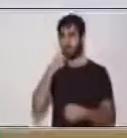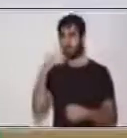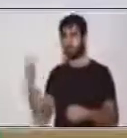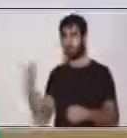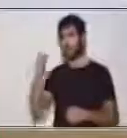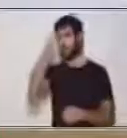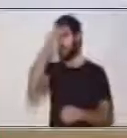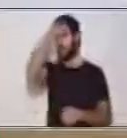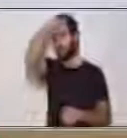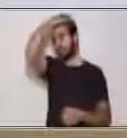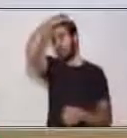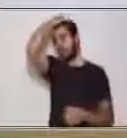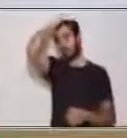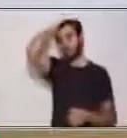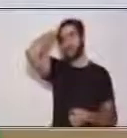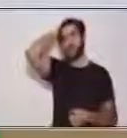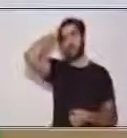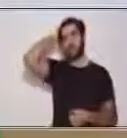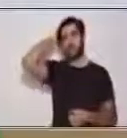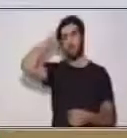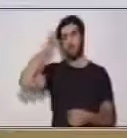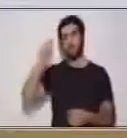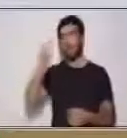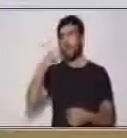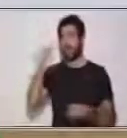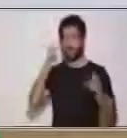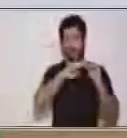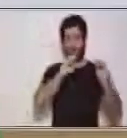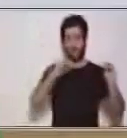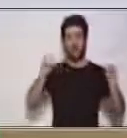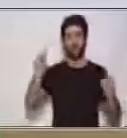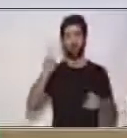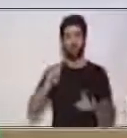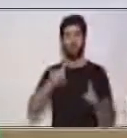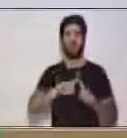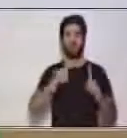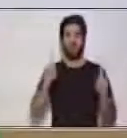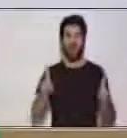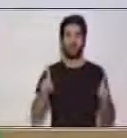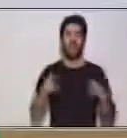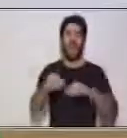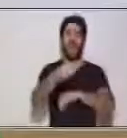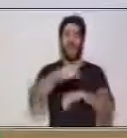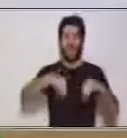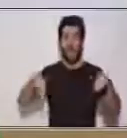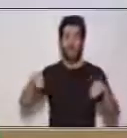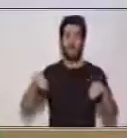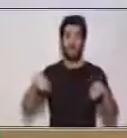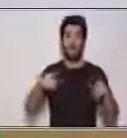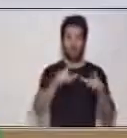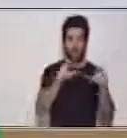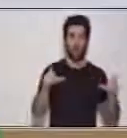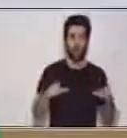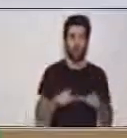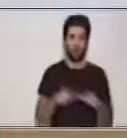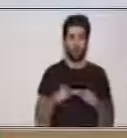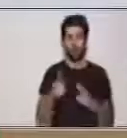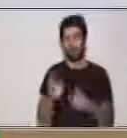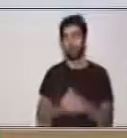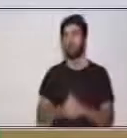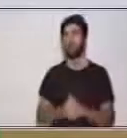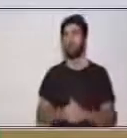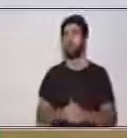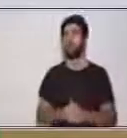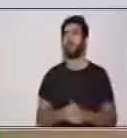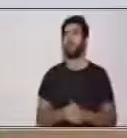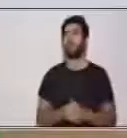la situación anterior, que al haber dos núcleos en el sujeto, cambian y toman el lugar de la tercera persona del